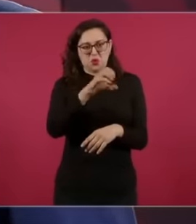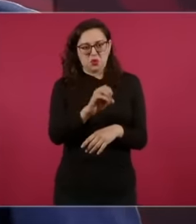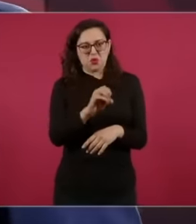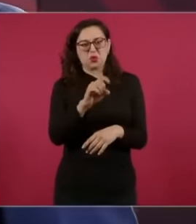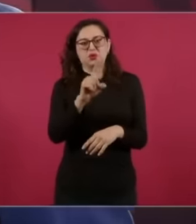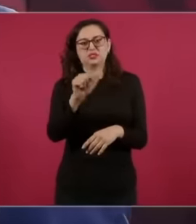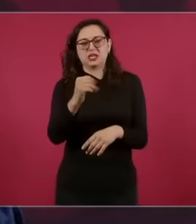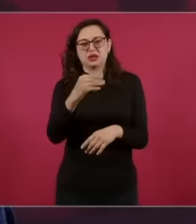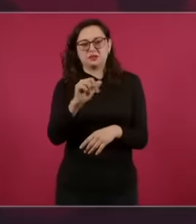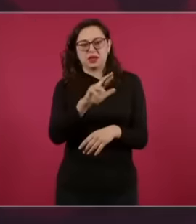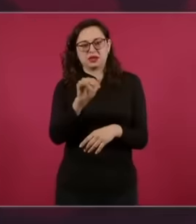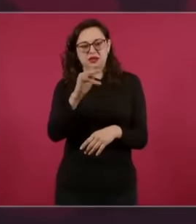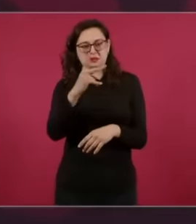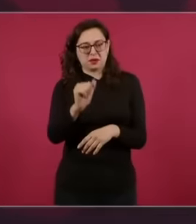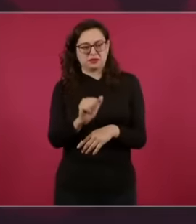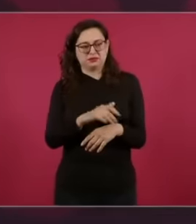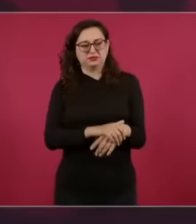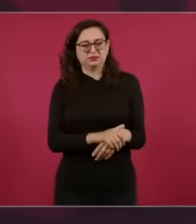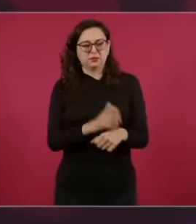Samarripa.